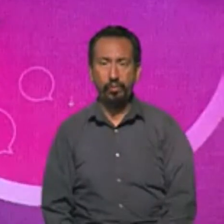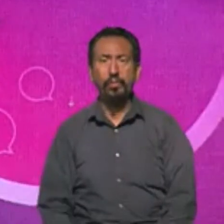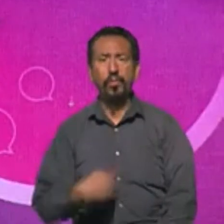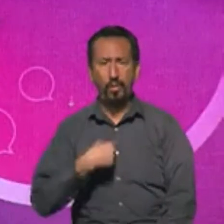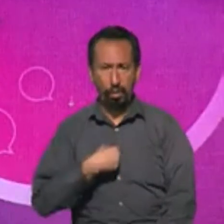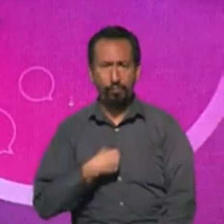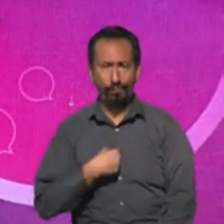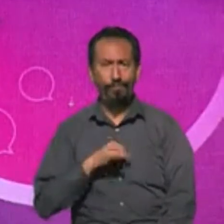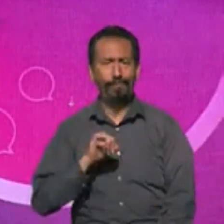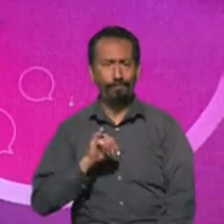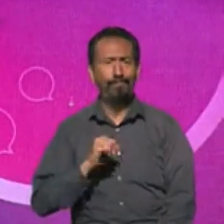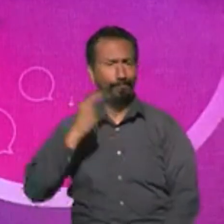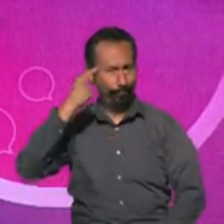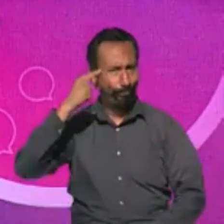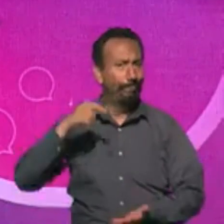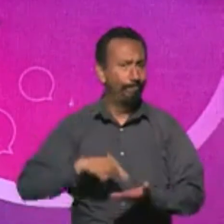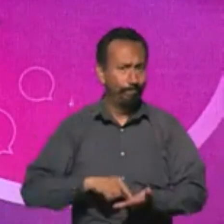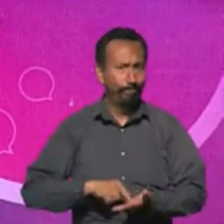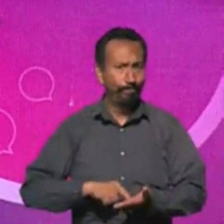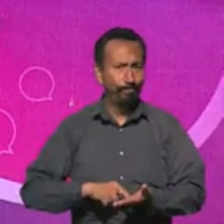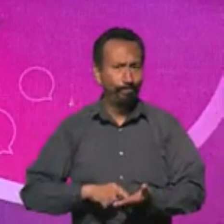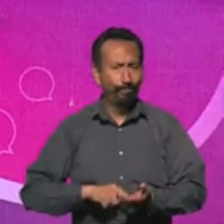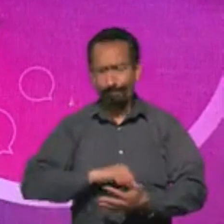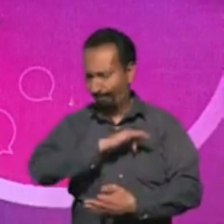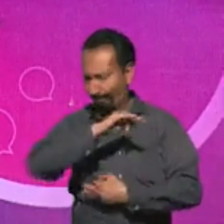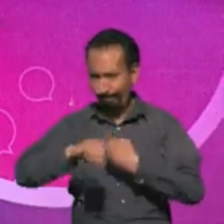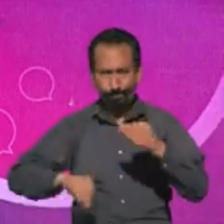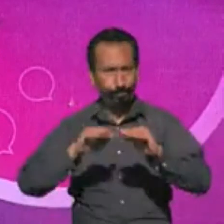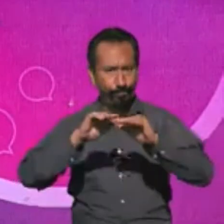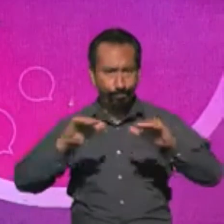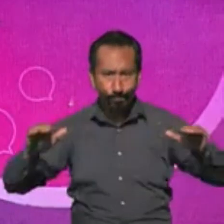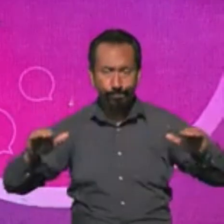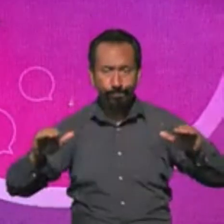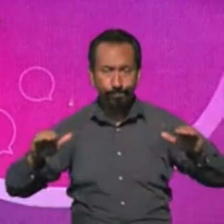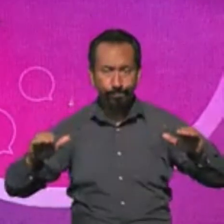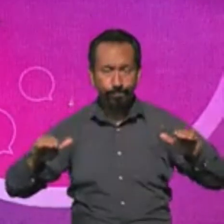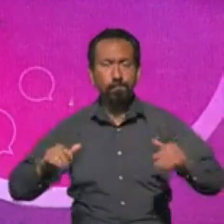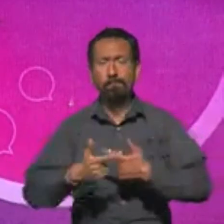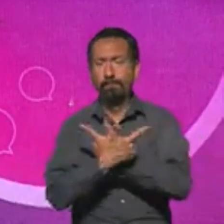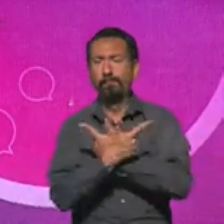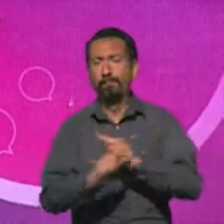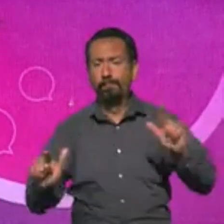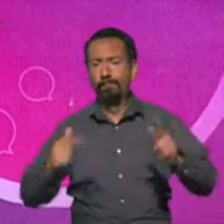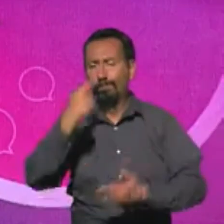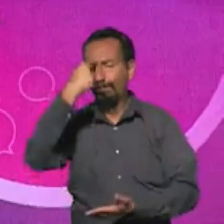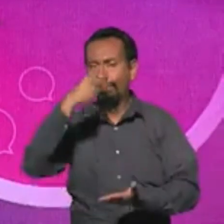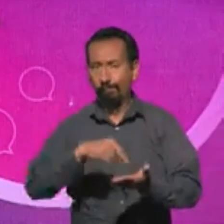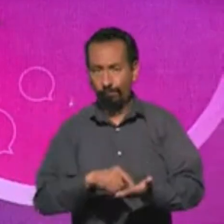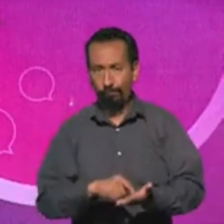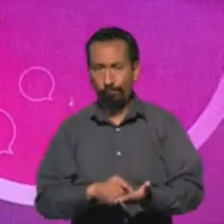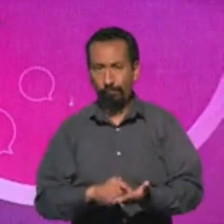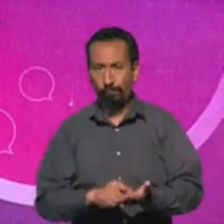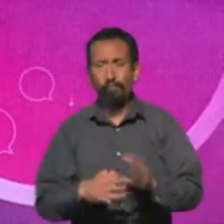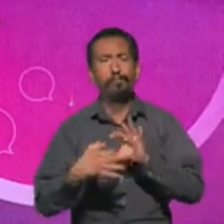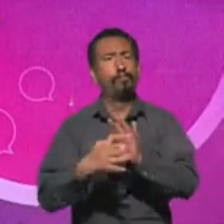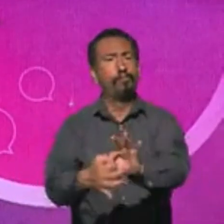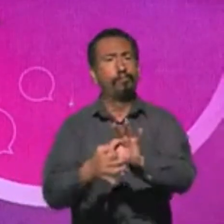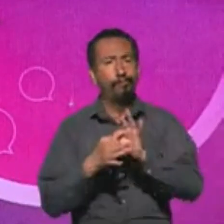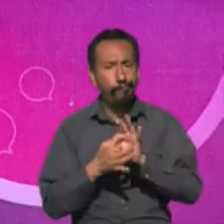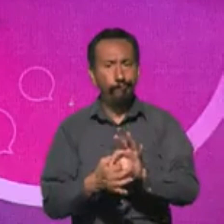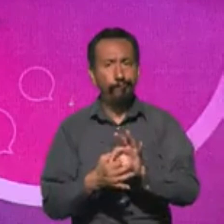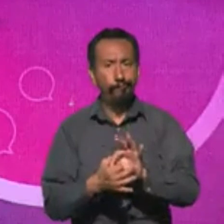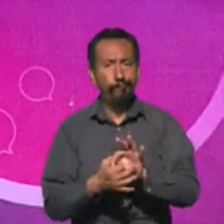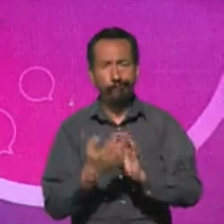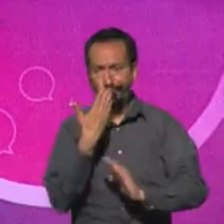sí creo en la democracia y sí creo en la libertad estoy convencido que juntos seguiríamos